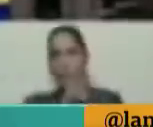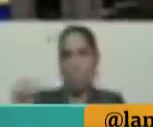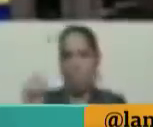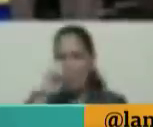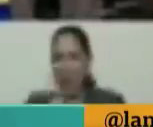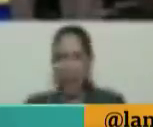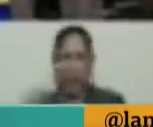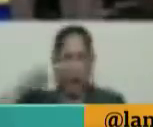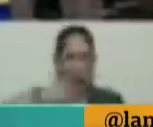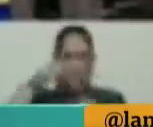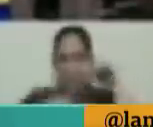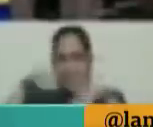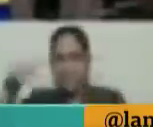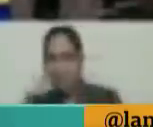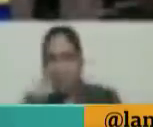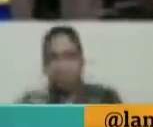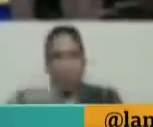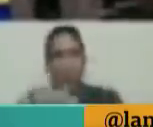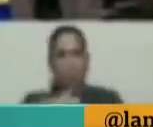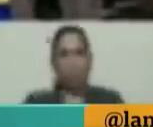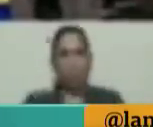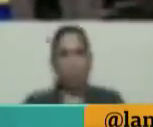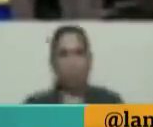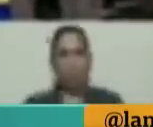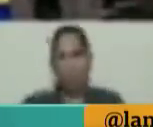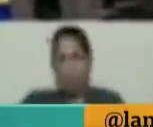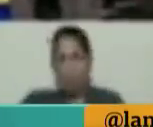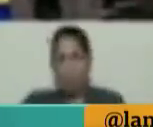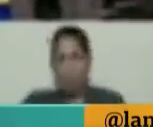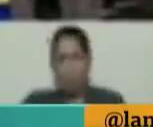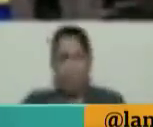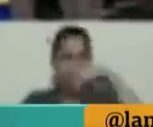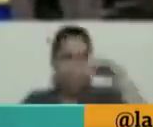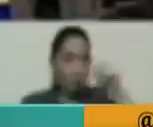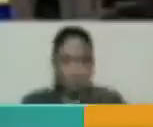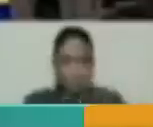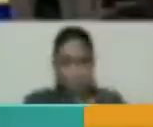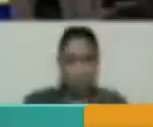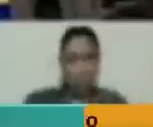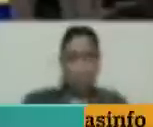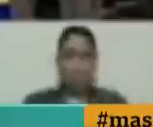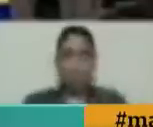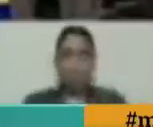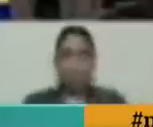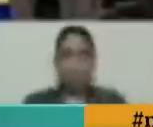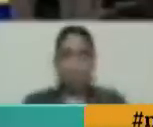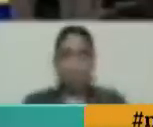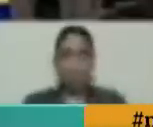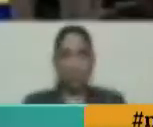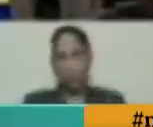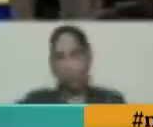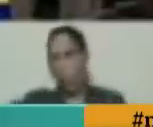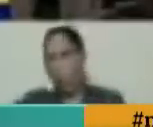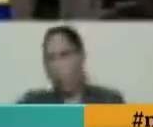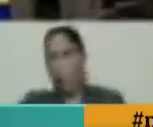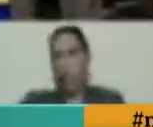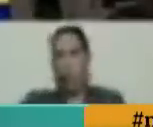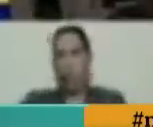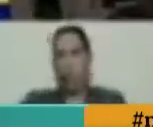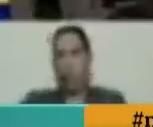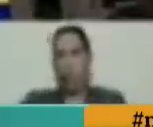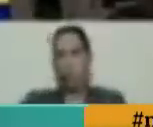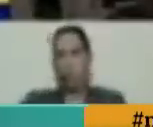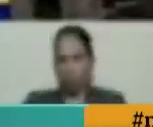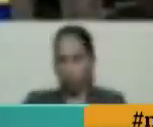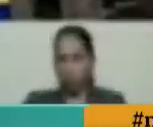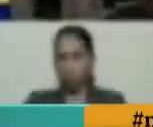fue acercarse al chavismo y, y a Nicolás Maduro de forma tal de construir un puente con la oposición.